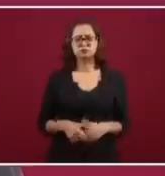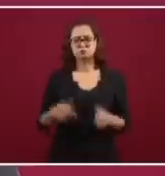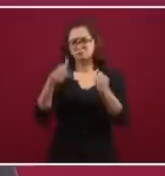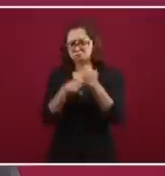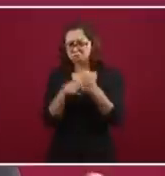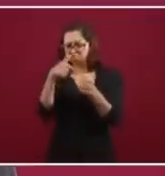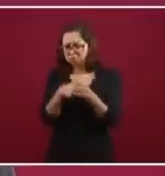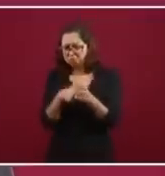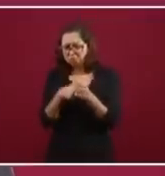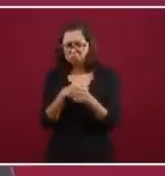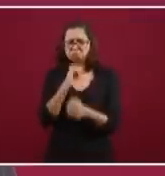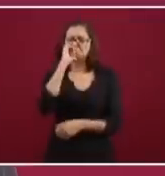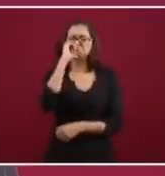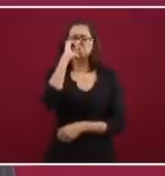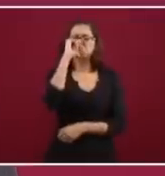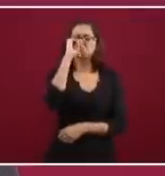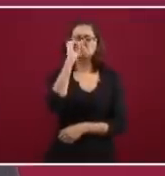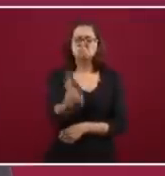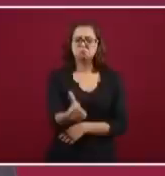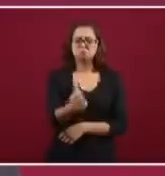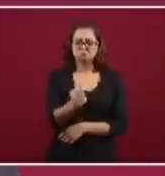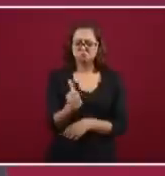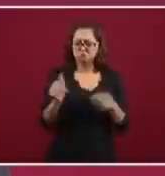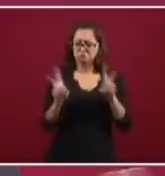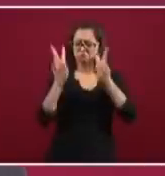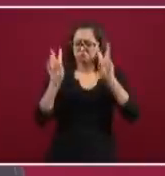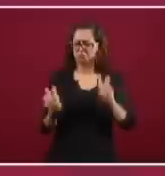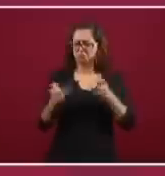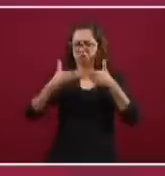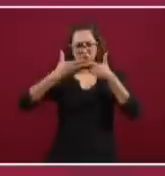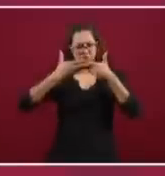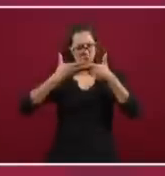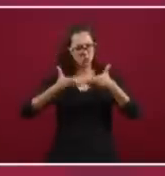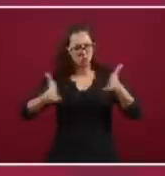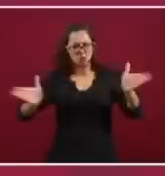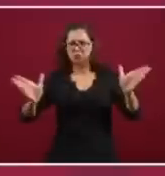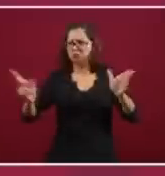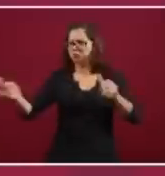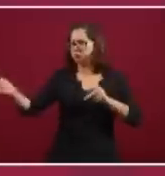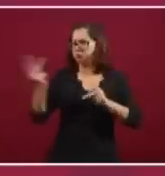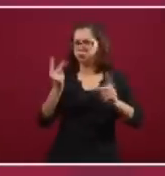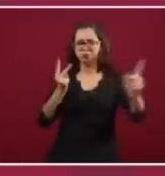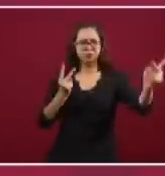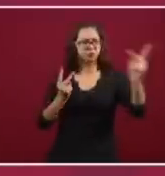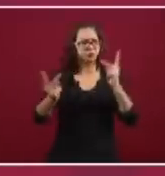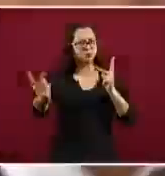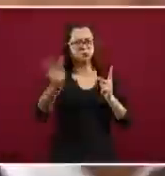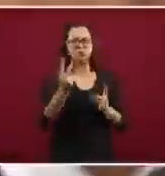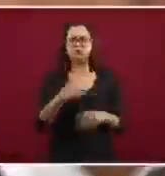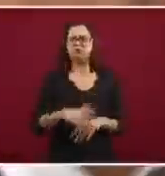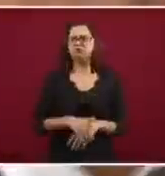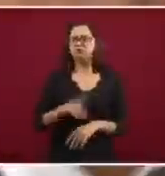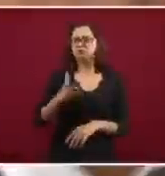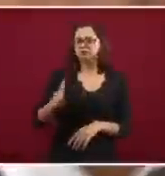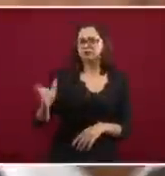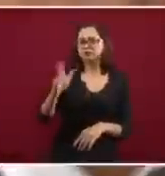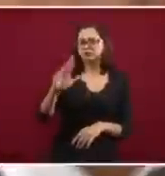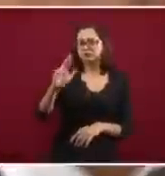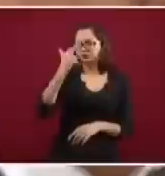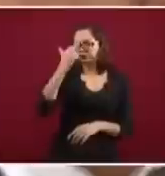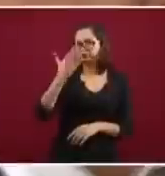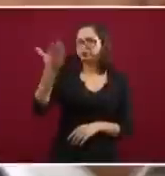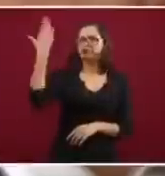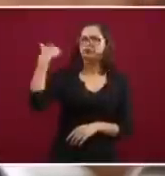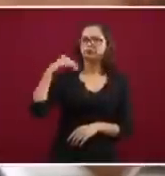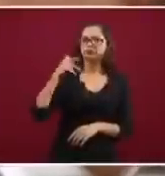ocultar nada, hacer la vida pública cada vez más pública. Cuando nos mostró esa camarita y ese micrófono que localizaron en